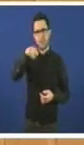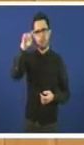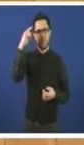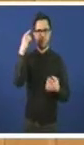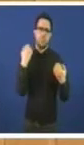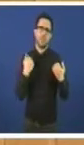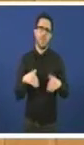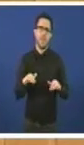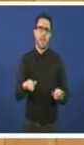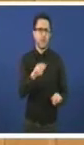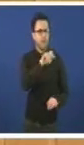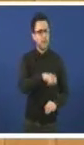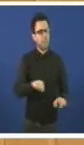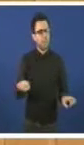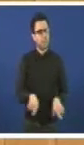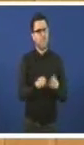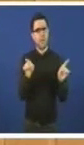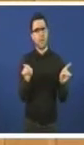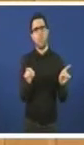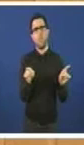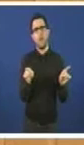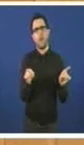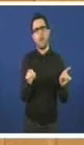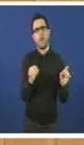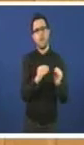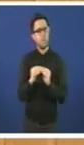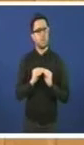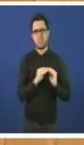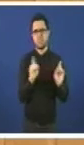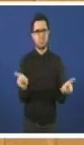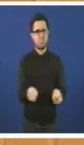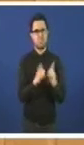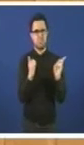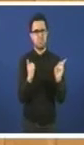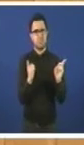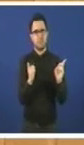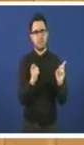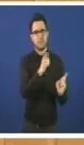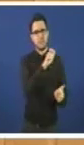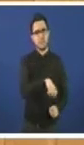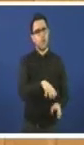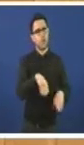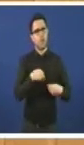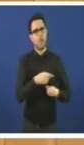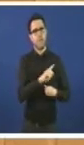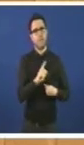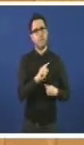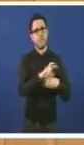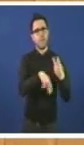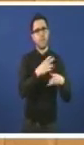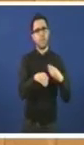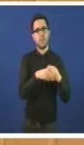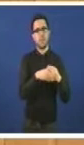usted no importa absolutamente para nada o consenso si no aceptan esa enmienda o que está a confirmar